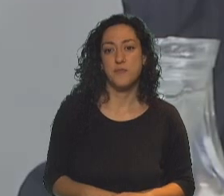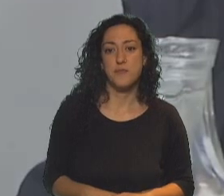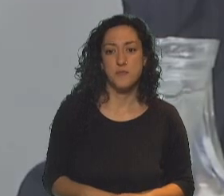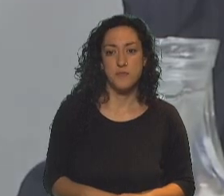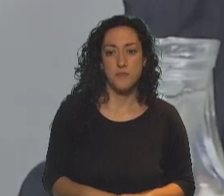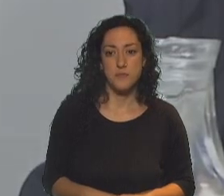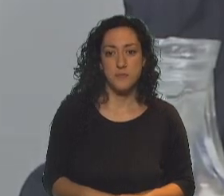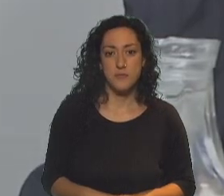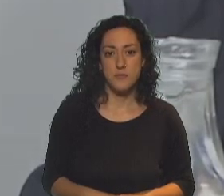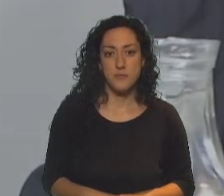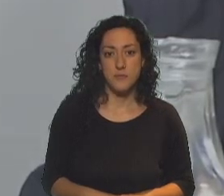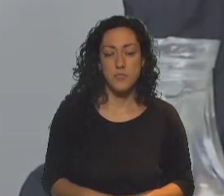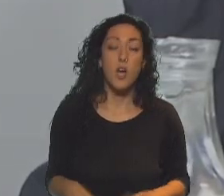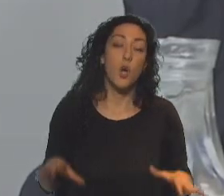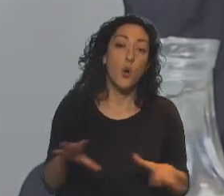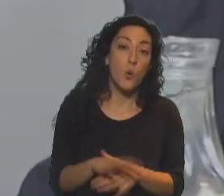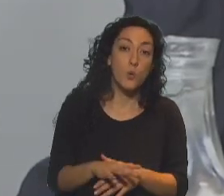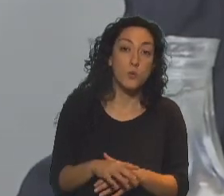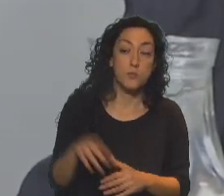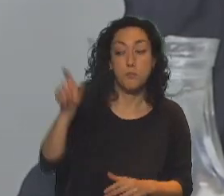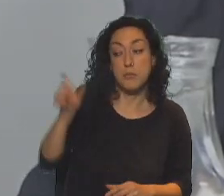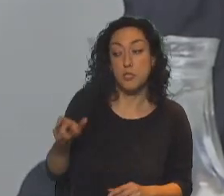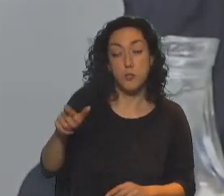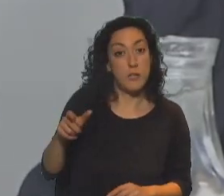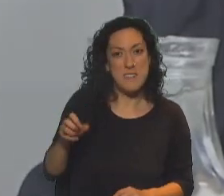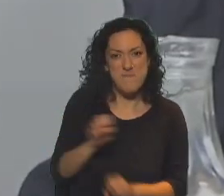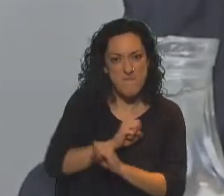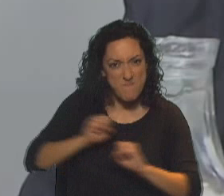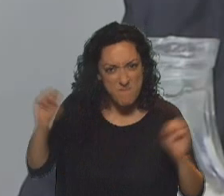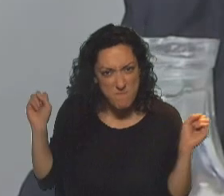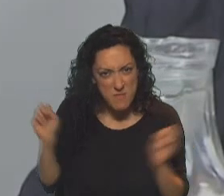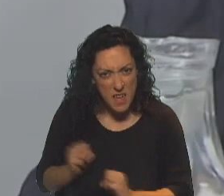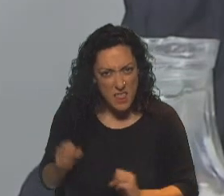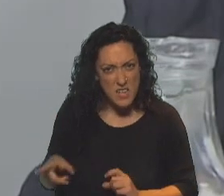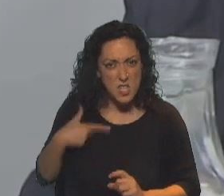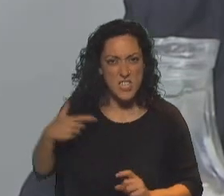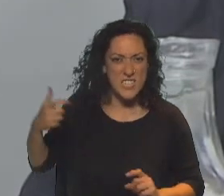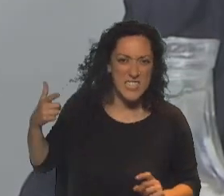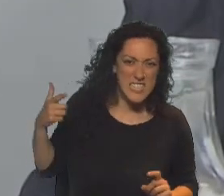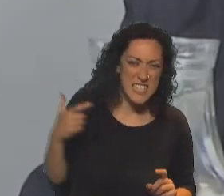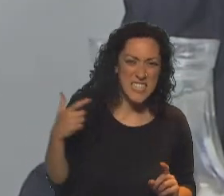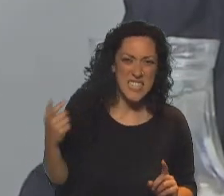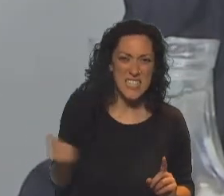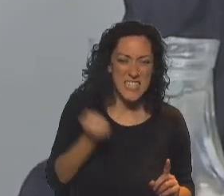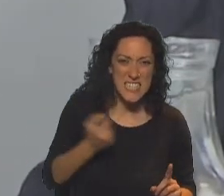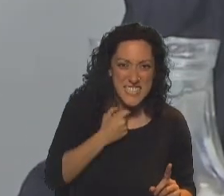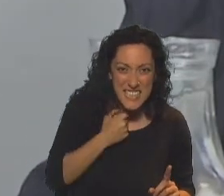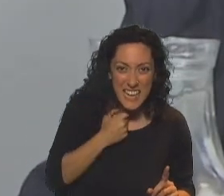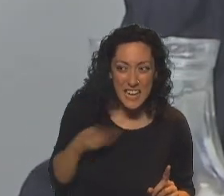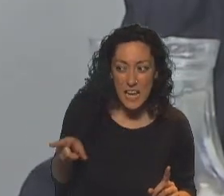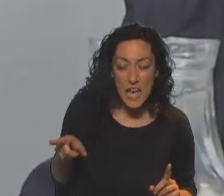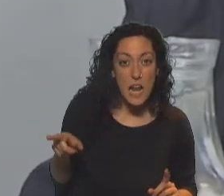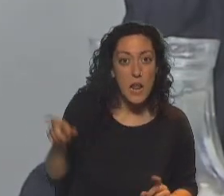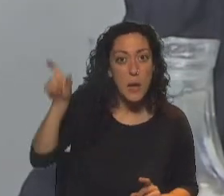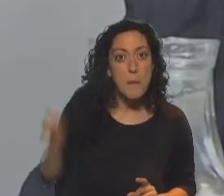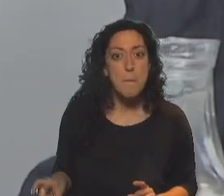Y ese desgraciado, dice, que atentó contra la vida del primer mandatario y que tenía sus actividades próximas, oyó quizás allí por primera